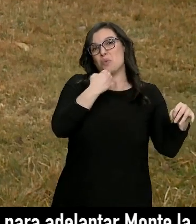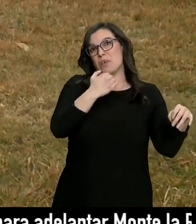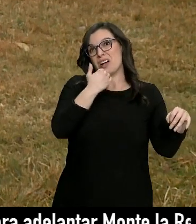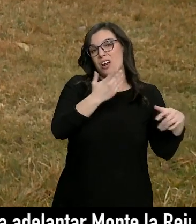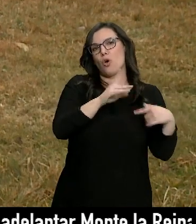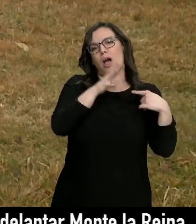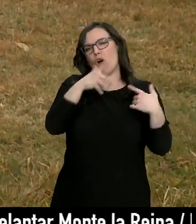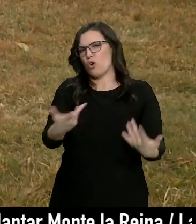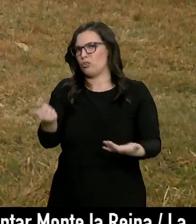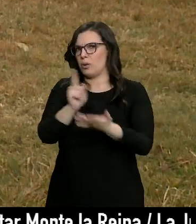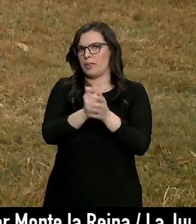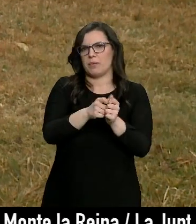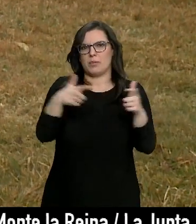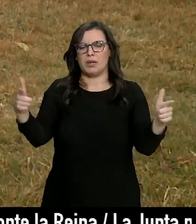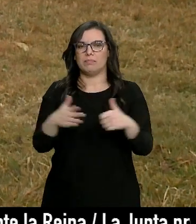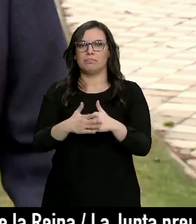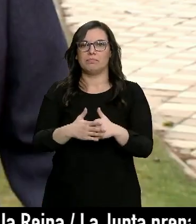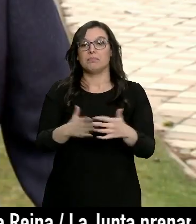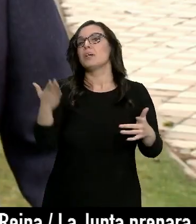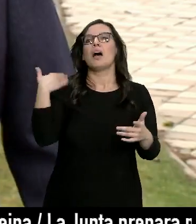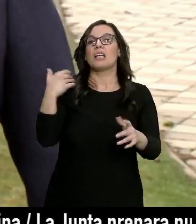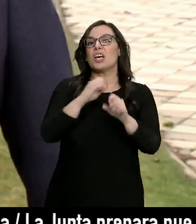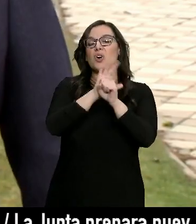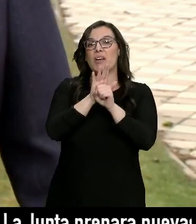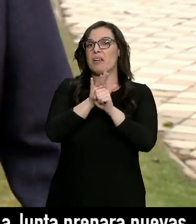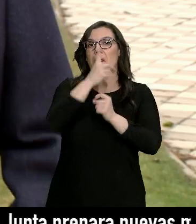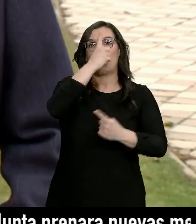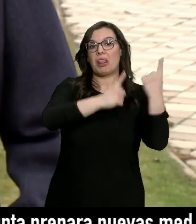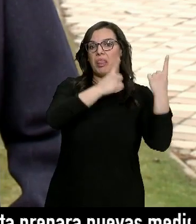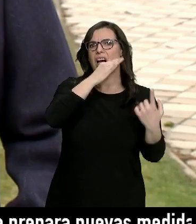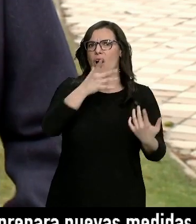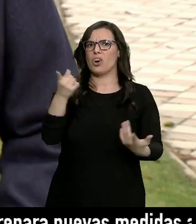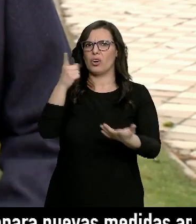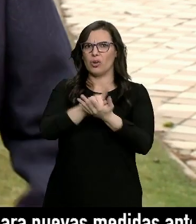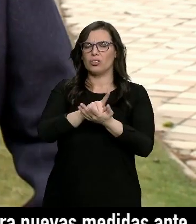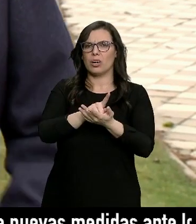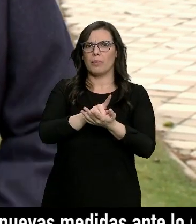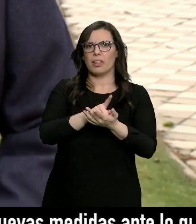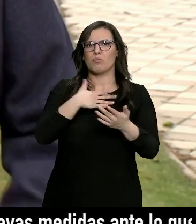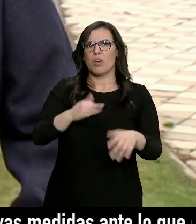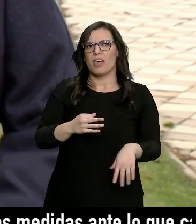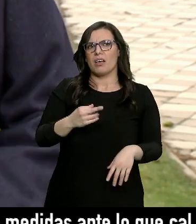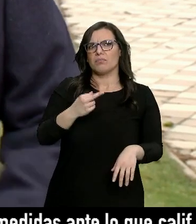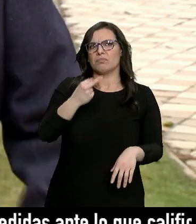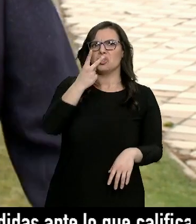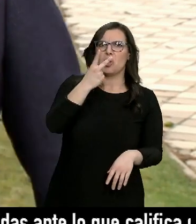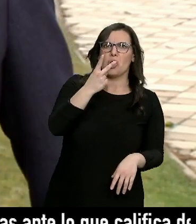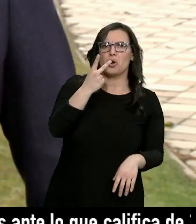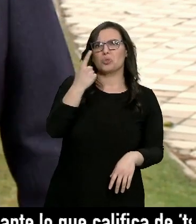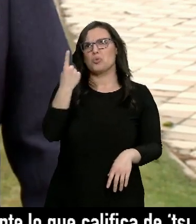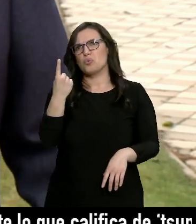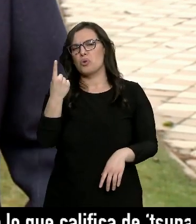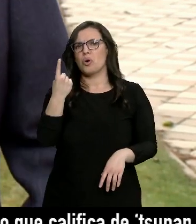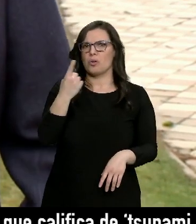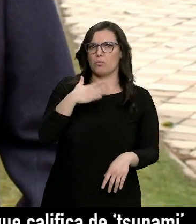por coronavirus aumentan. De no tener casos por fallecimiento de COVID a tener dos fallecimientos, 1 o 2 fallecimientos por